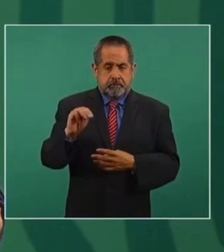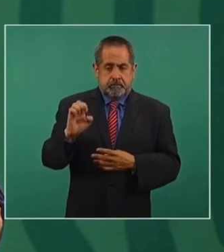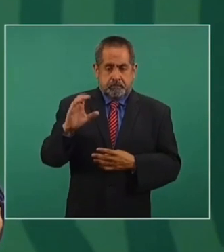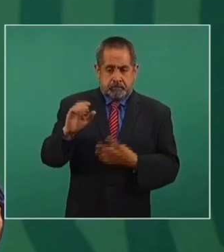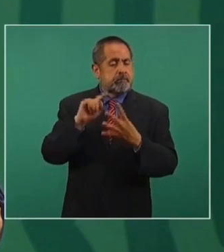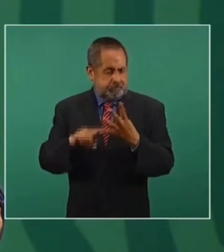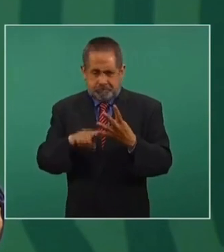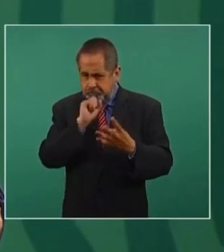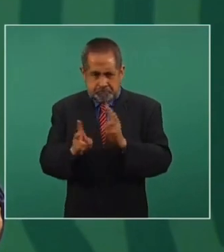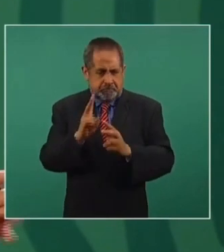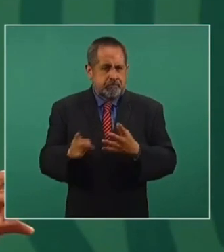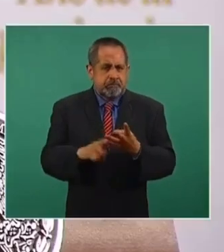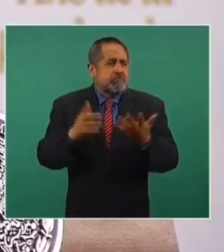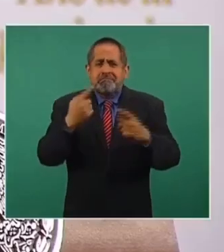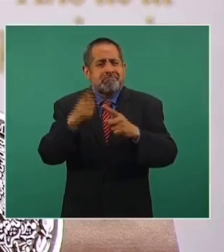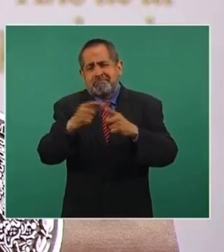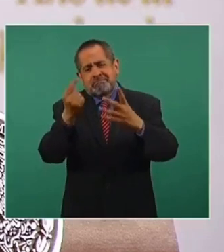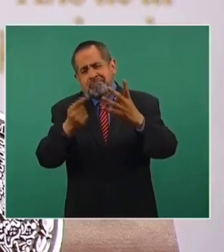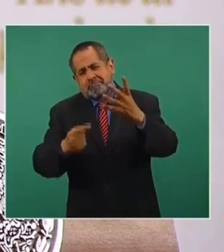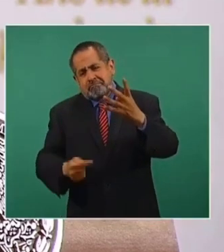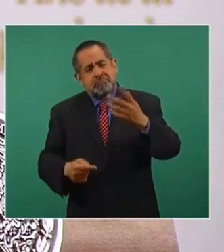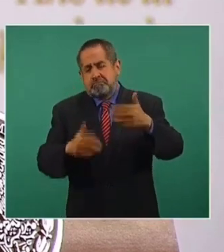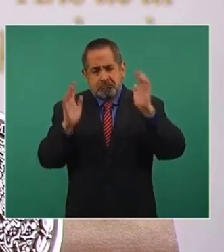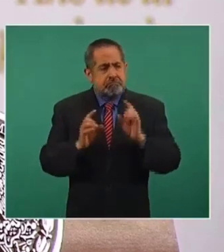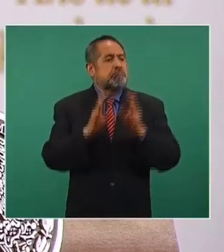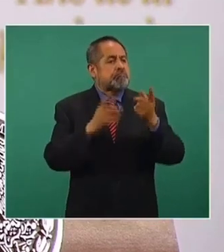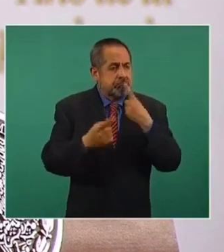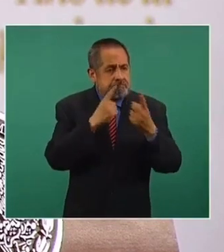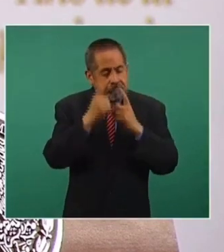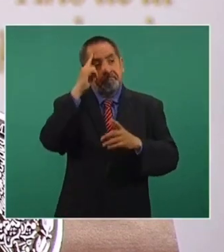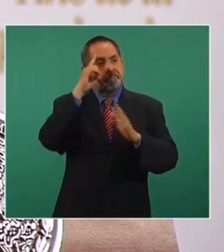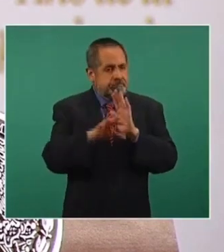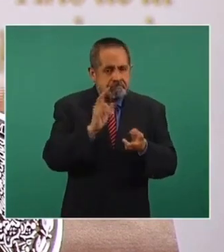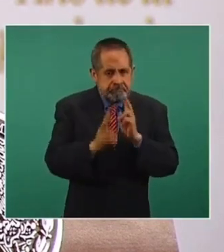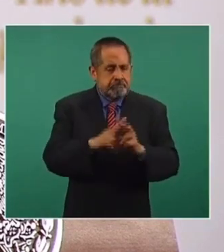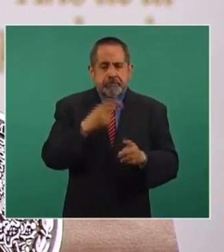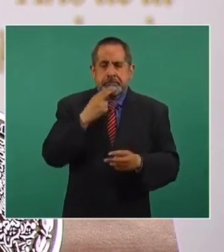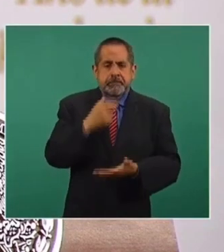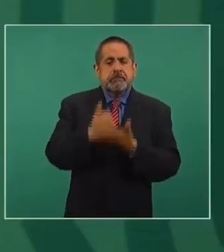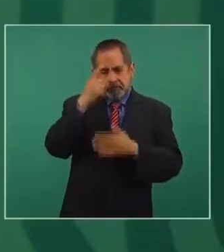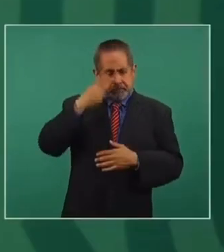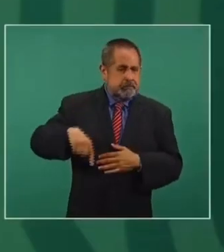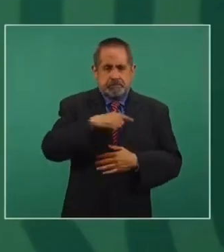comercial y todos los otros temas que resulten que